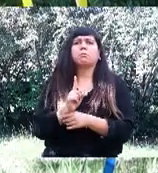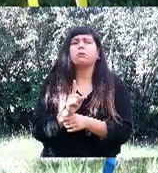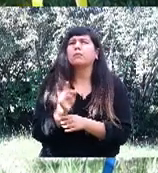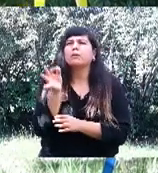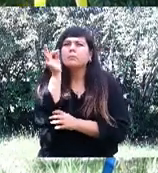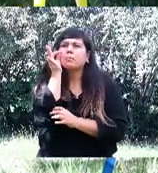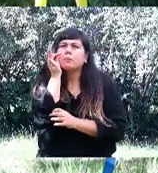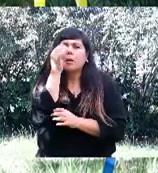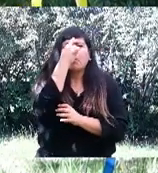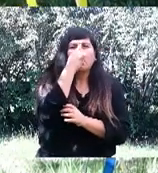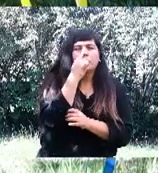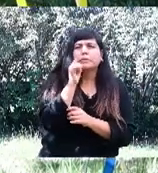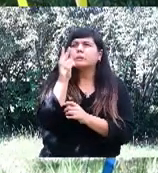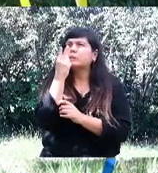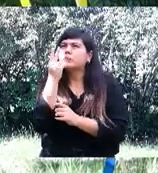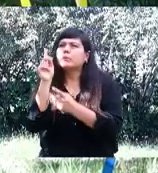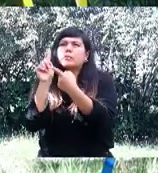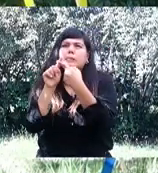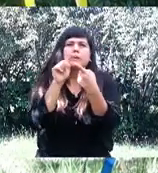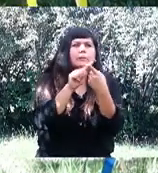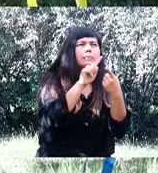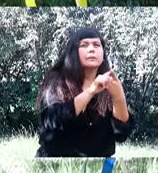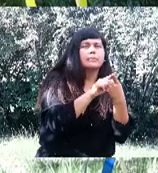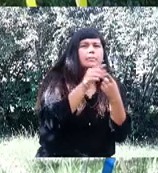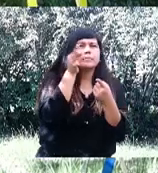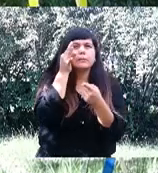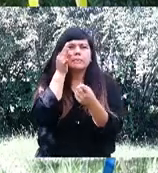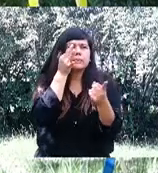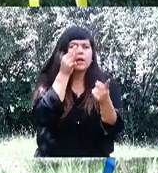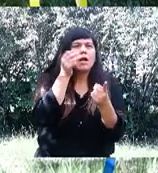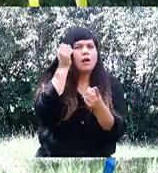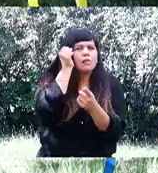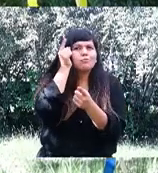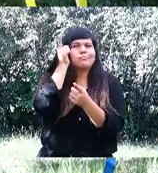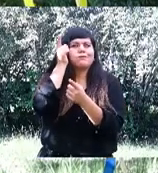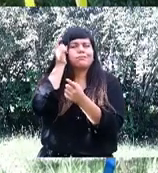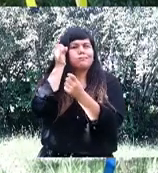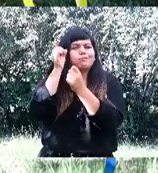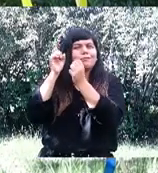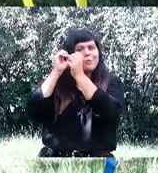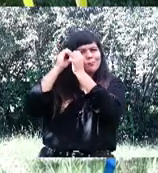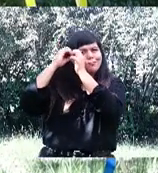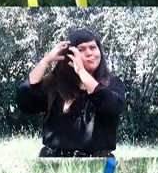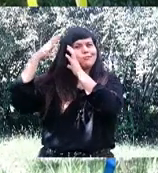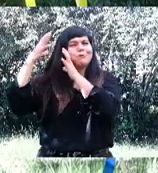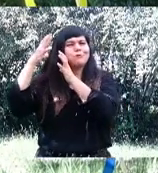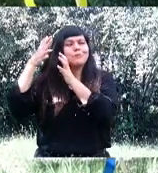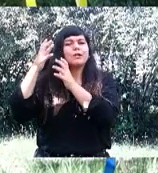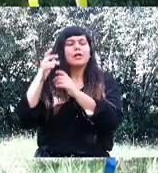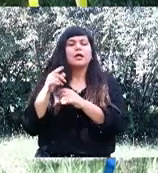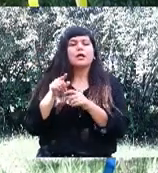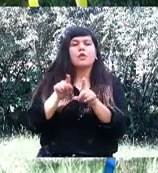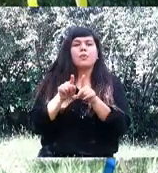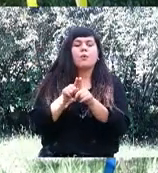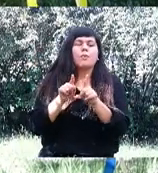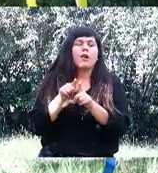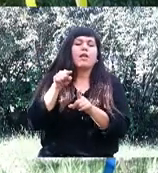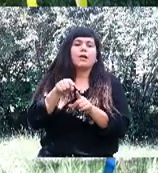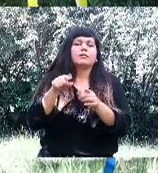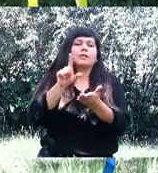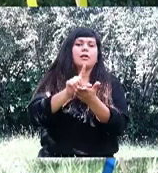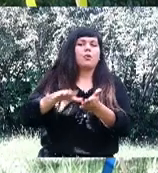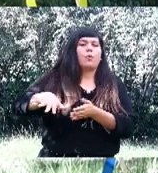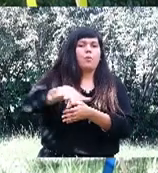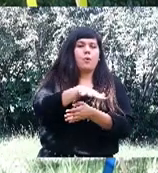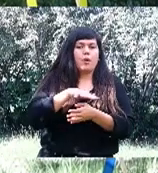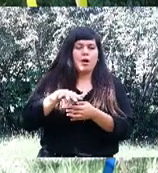el con el museo en el fondo había tenido la eh también esta este sentido de pertenencia y de pregnancia respecto a este espacio